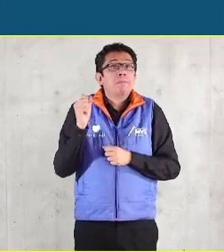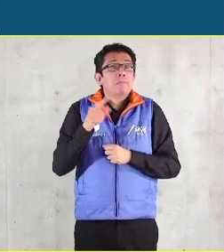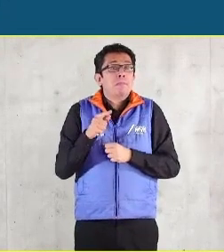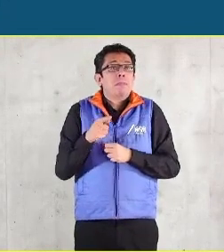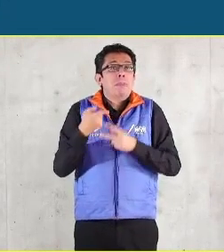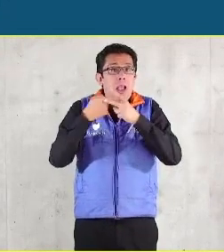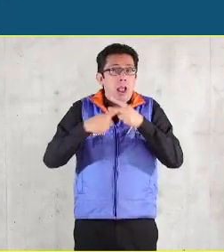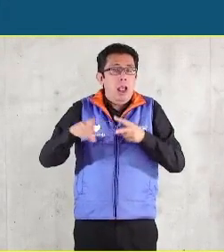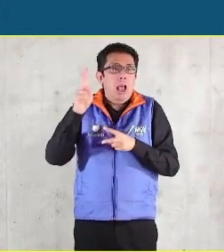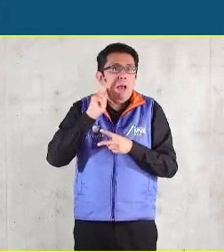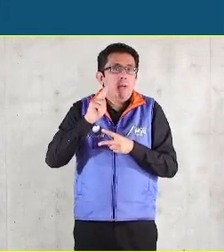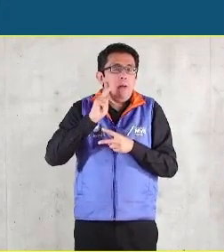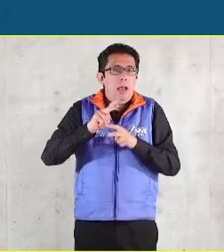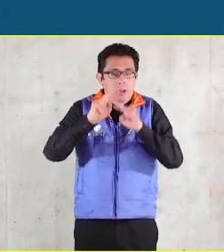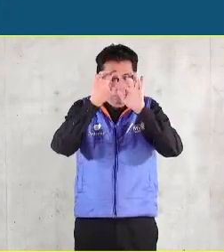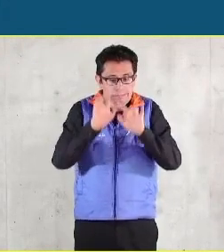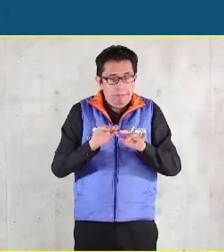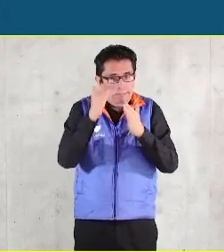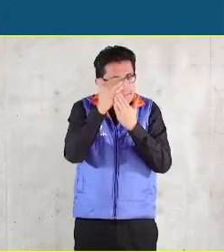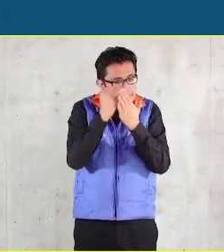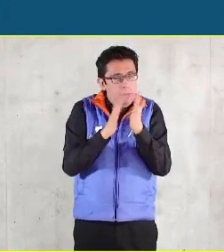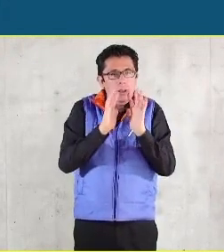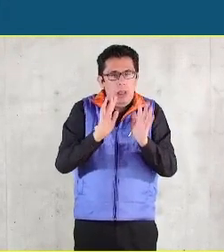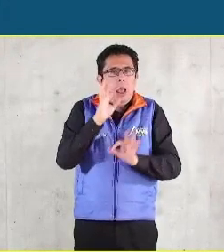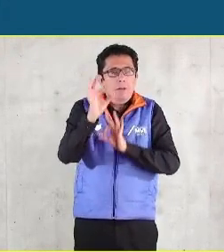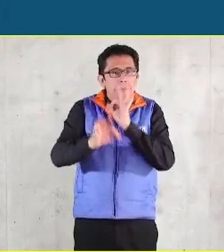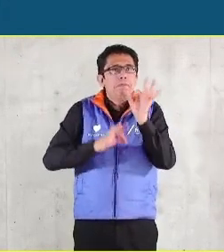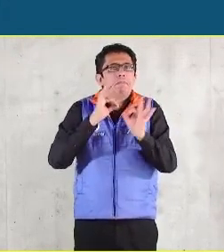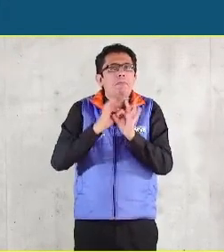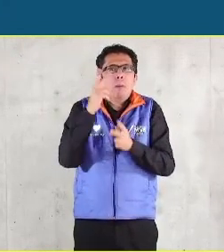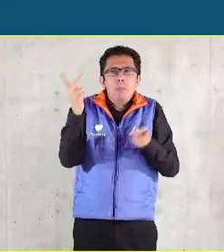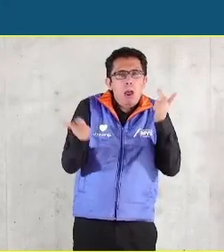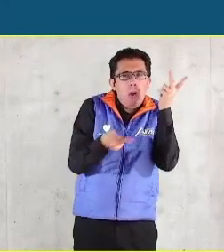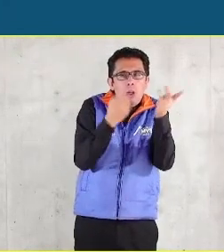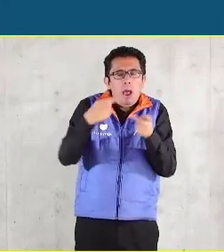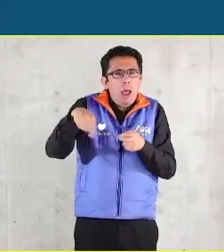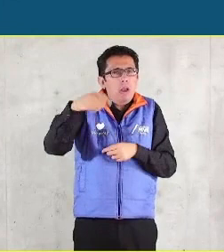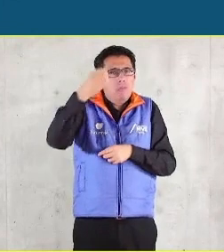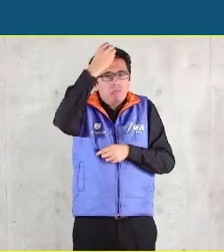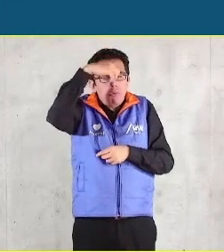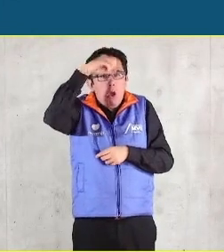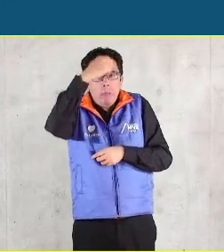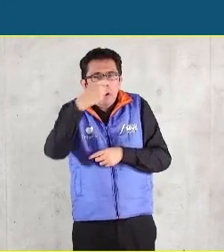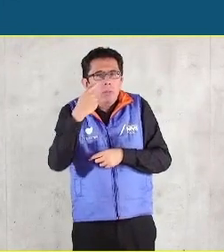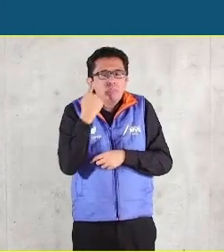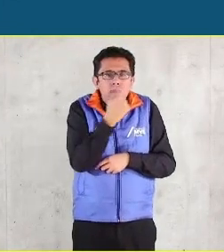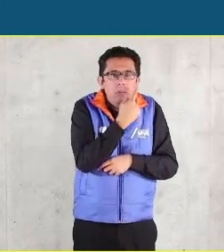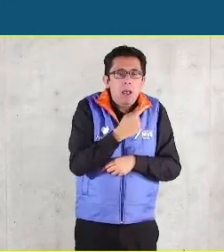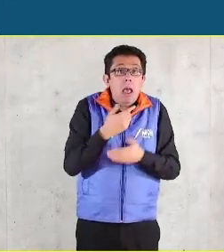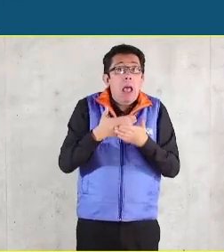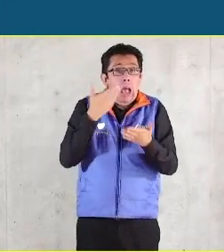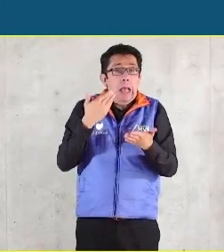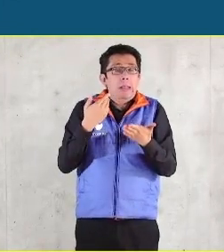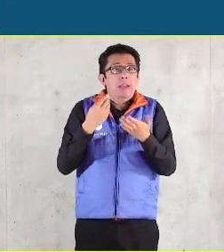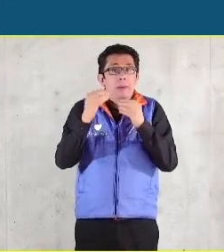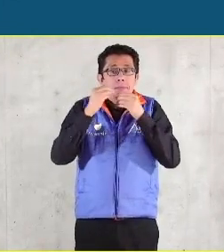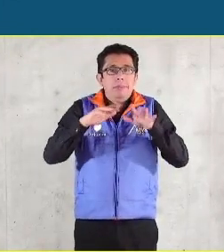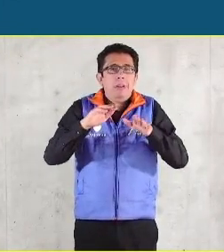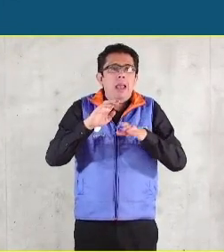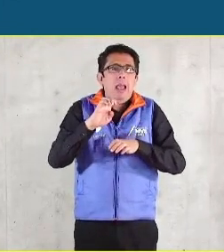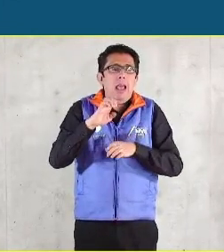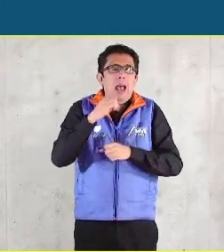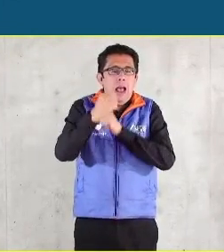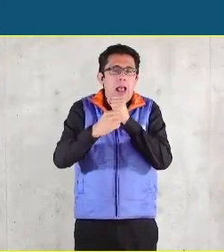el instrumento que ya lo tenemos listo. Empezar a ver qué opinan, cómo lo podemos mejorar antes de su lanzamiento en enero del